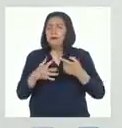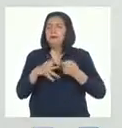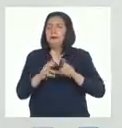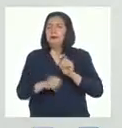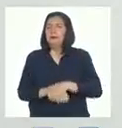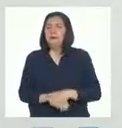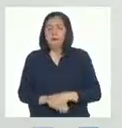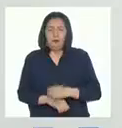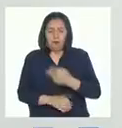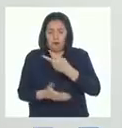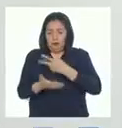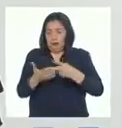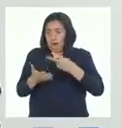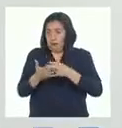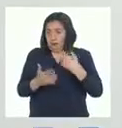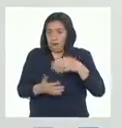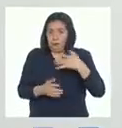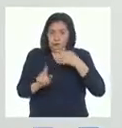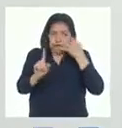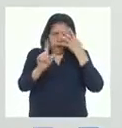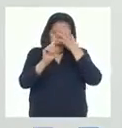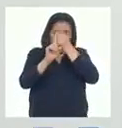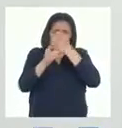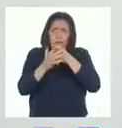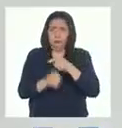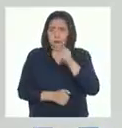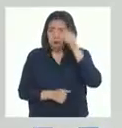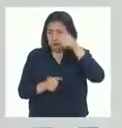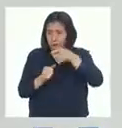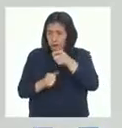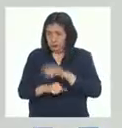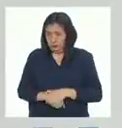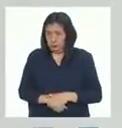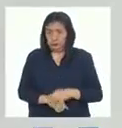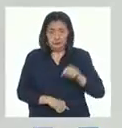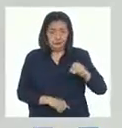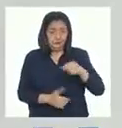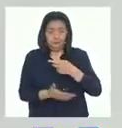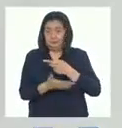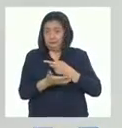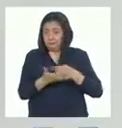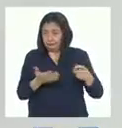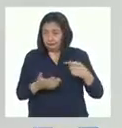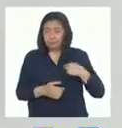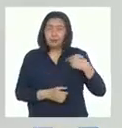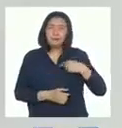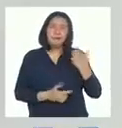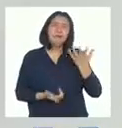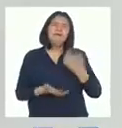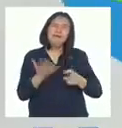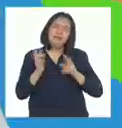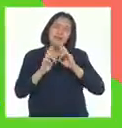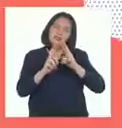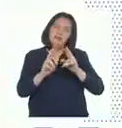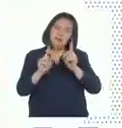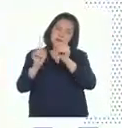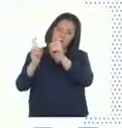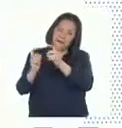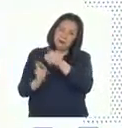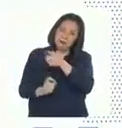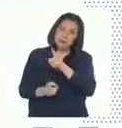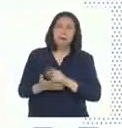comenzamos. Estas 2 semanas tenemos un gran reto, ¿lo recuerdan? En estas semanas hemos asumido el reto de responder a la